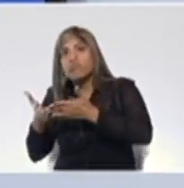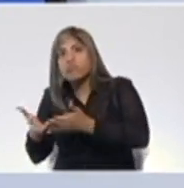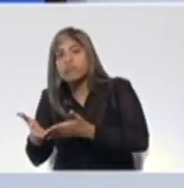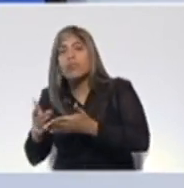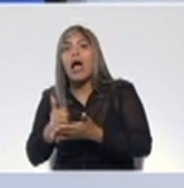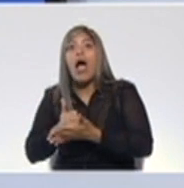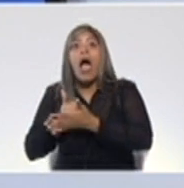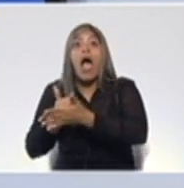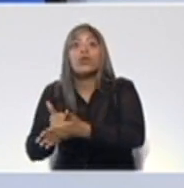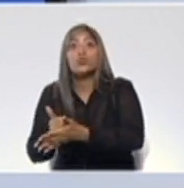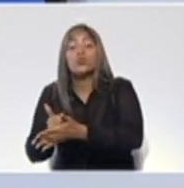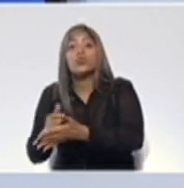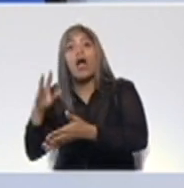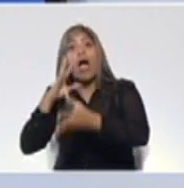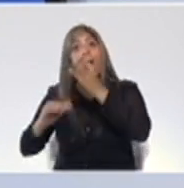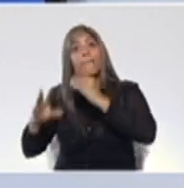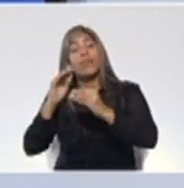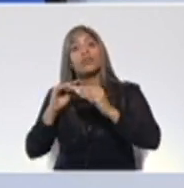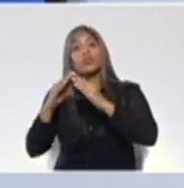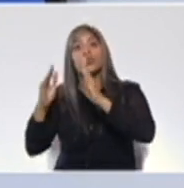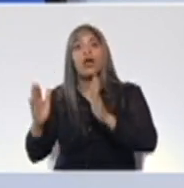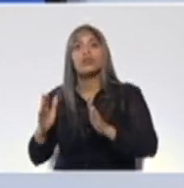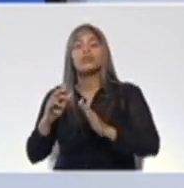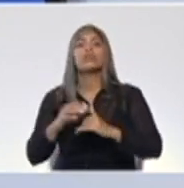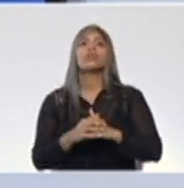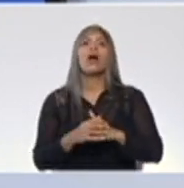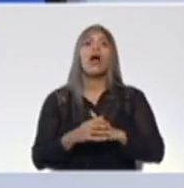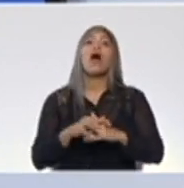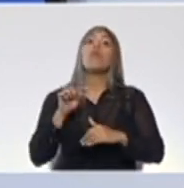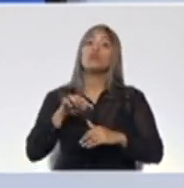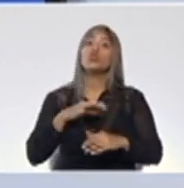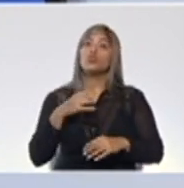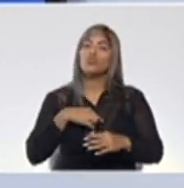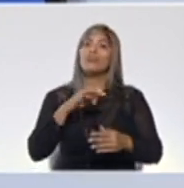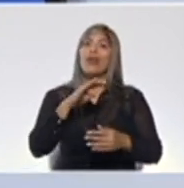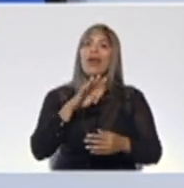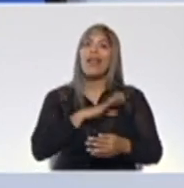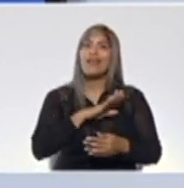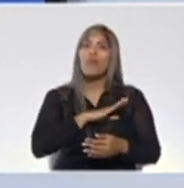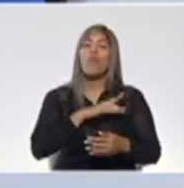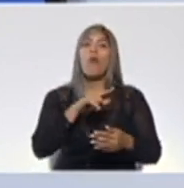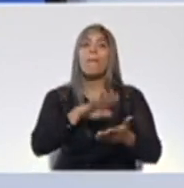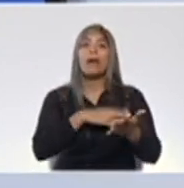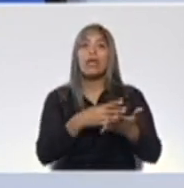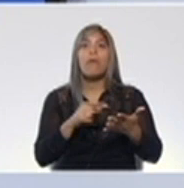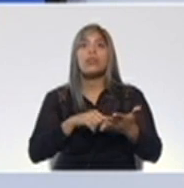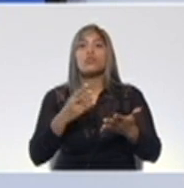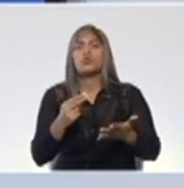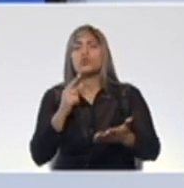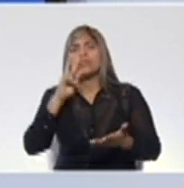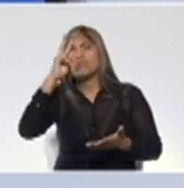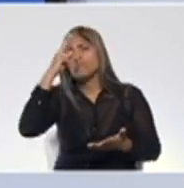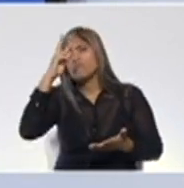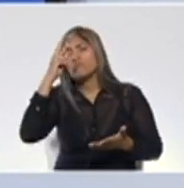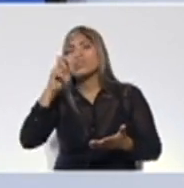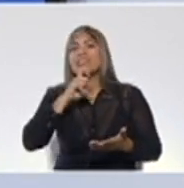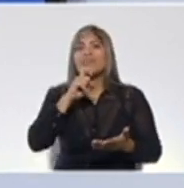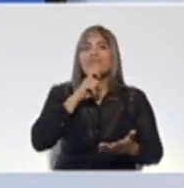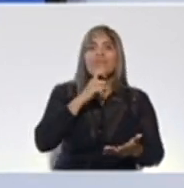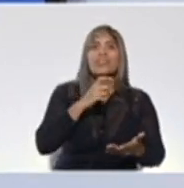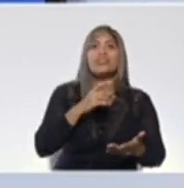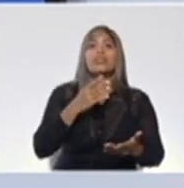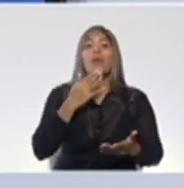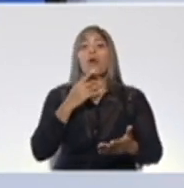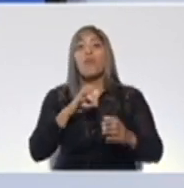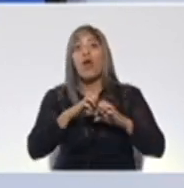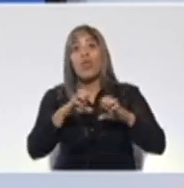de aprendizaje desde casa, sobre todo en las matemáticas, donde quizás se han generado muchas incertidumbres y sobre todo para la población con